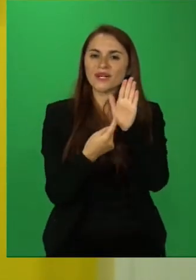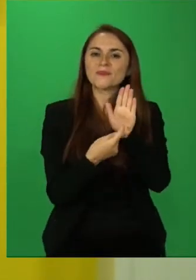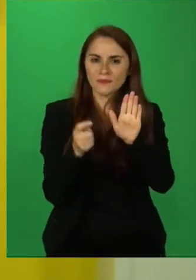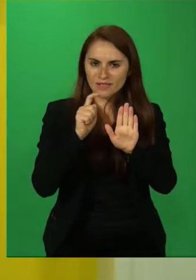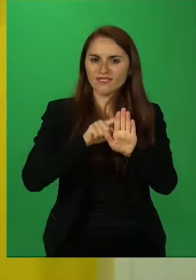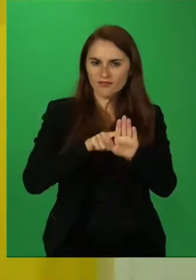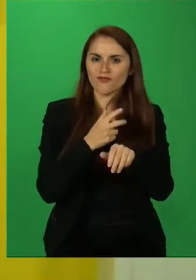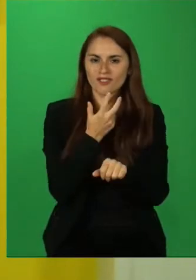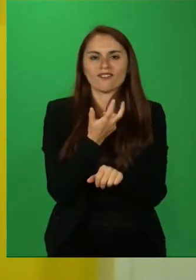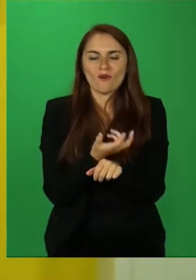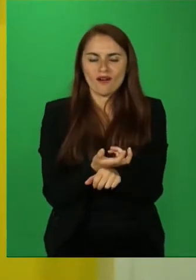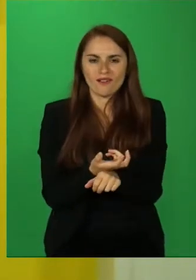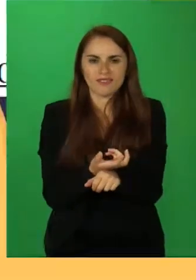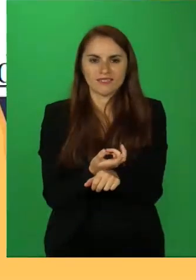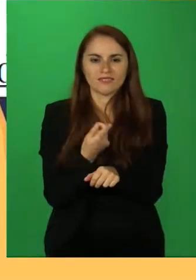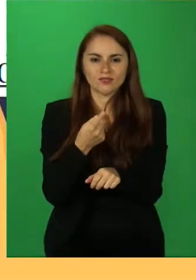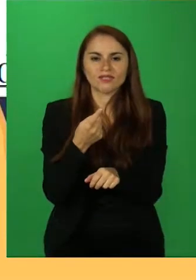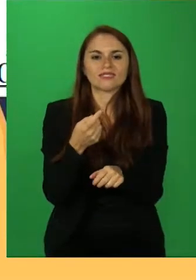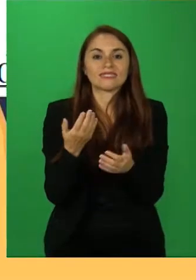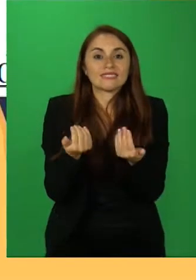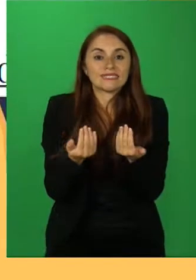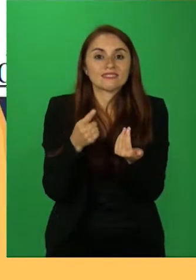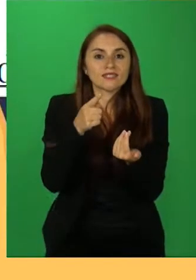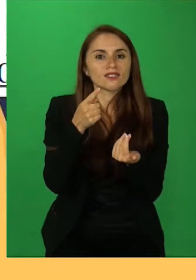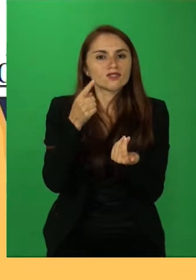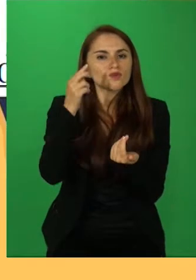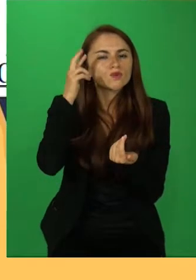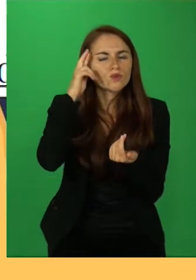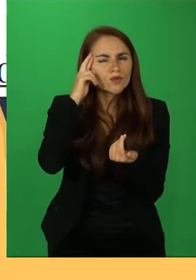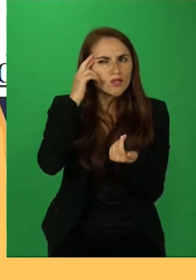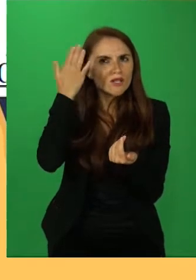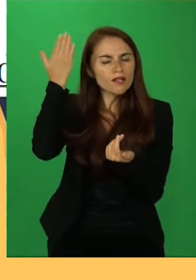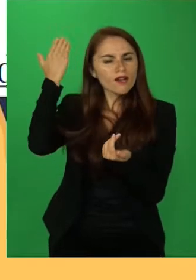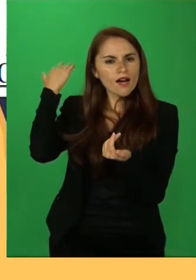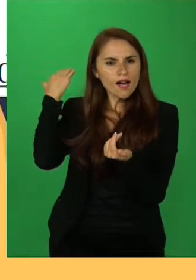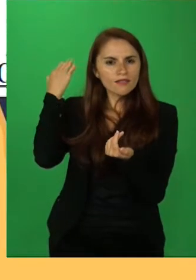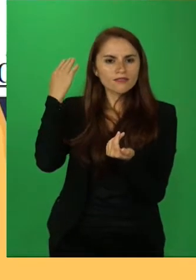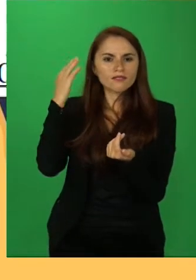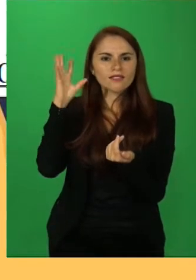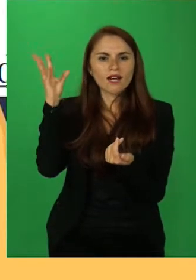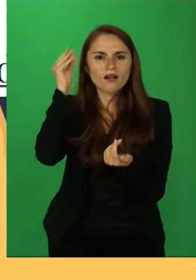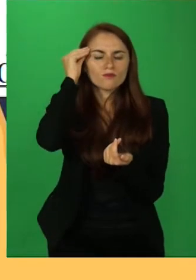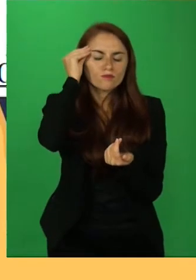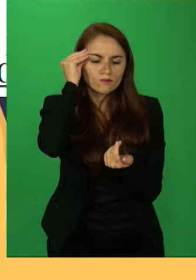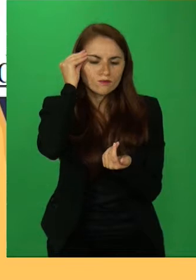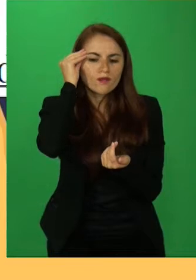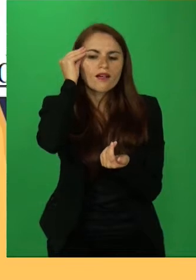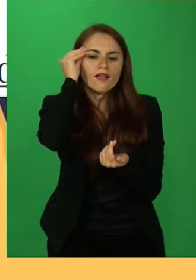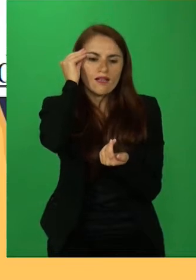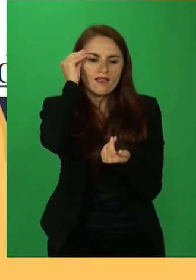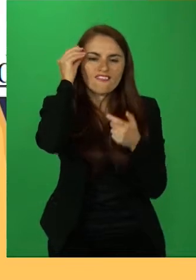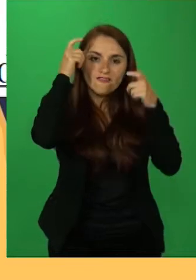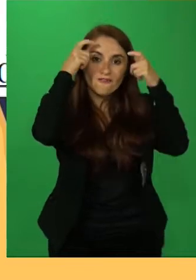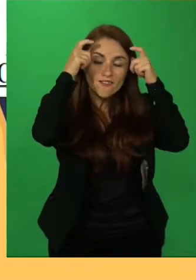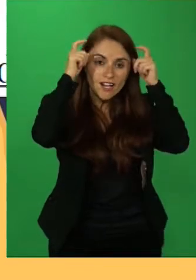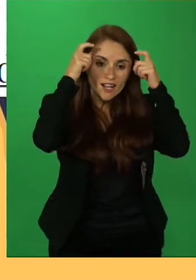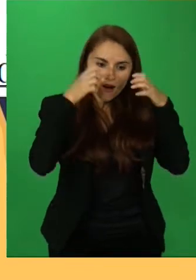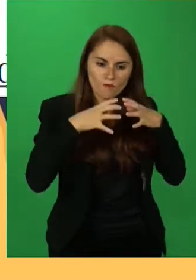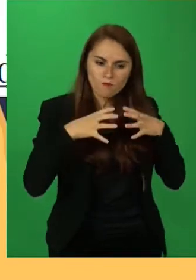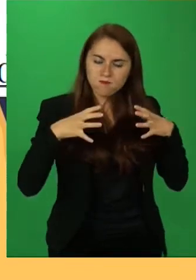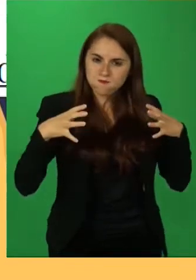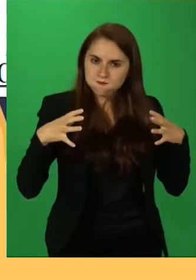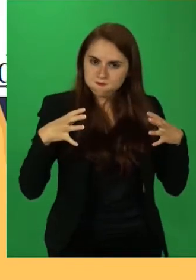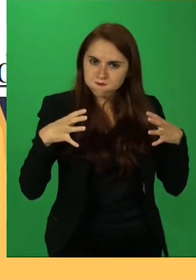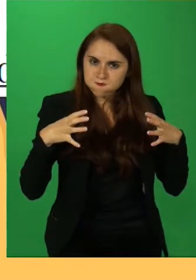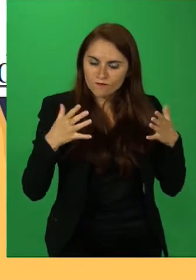de las palabras y se requiere conocimiento previo. Tengo que saber que las vacas gordas